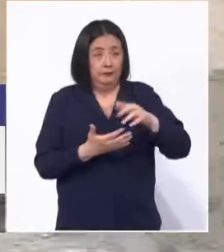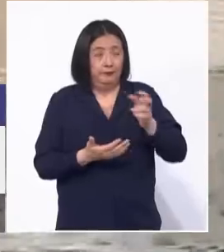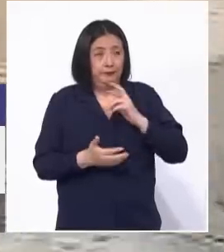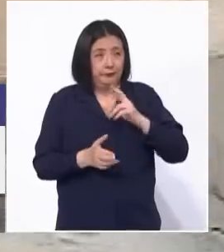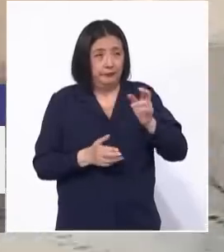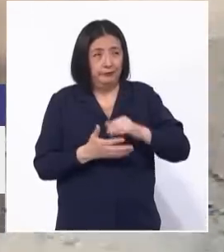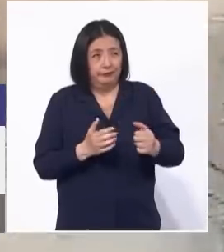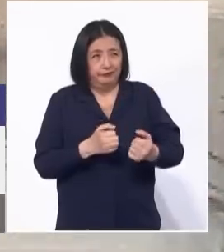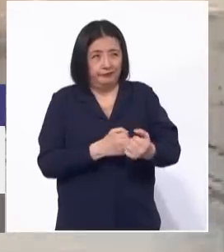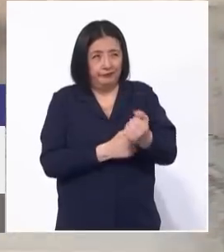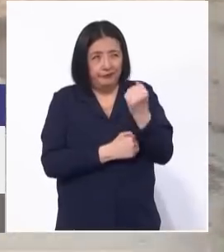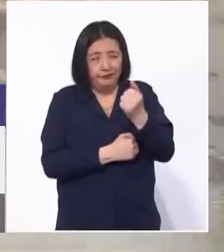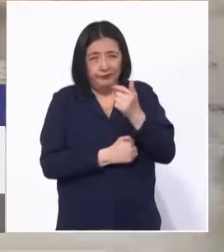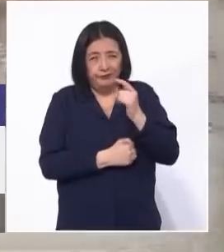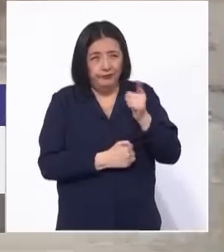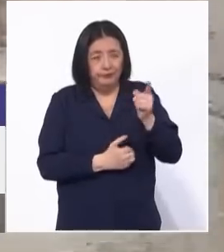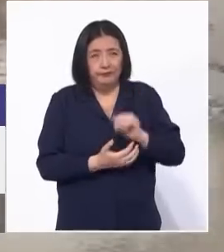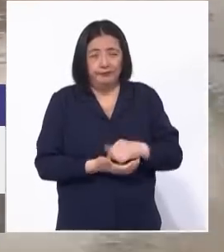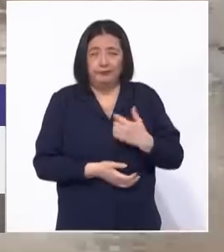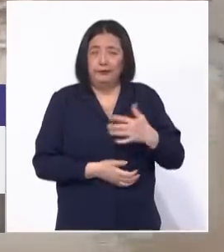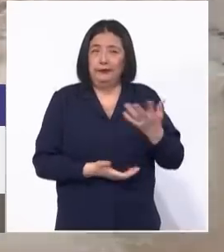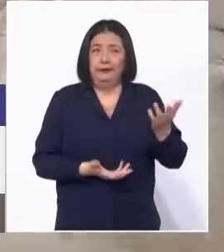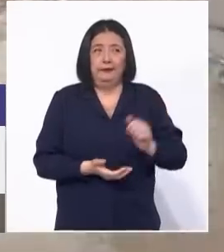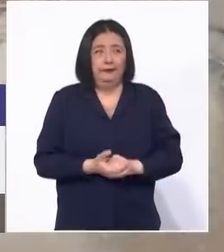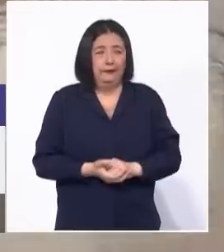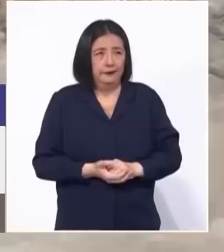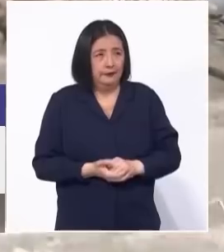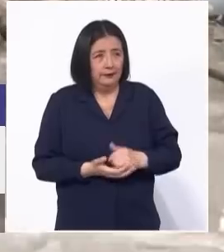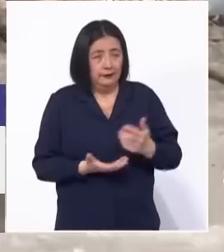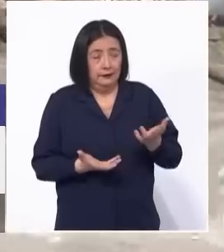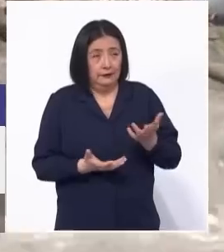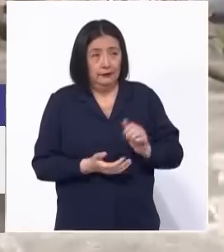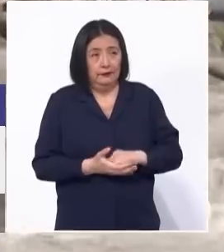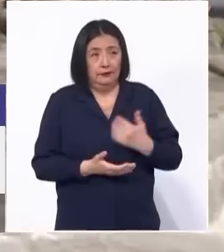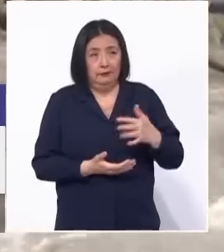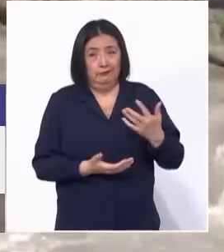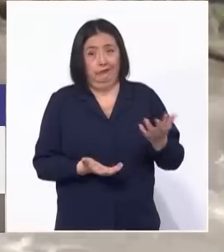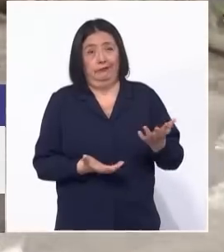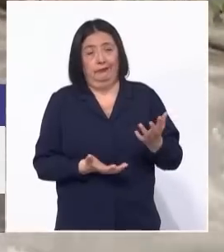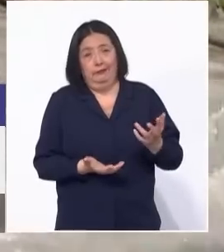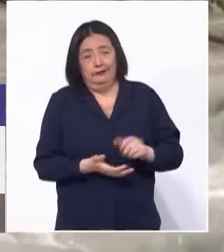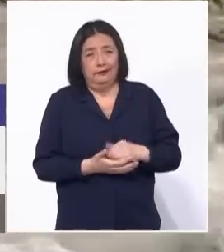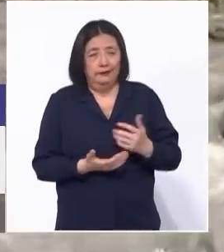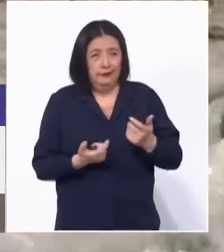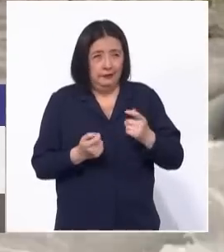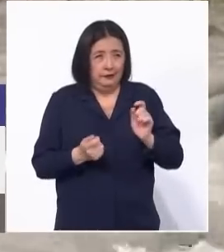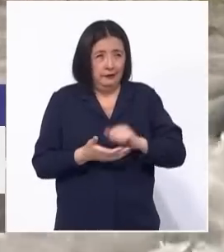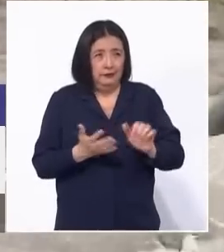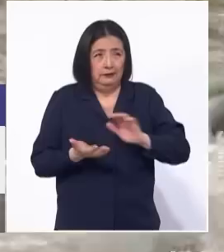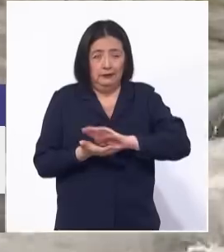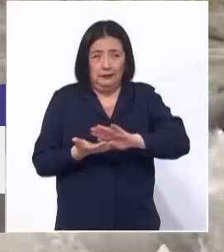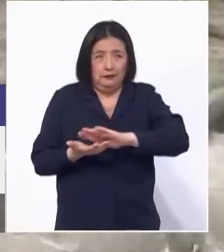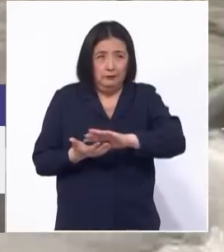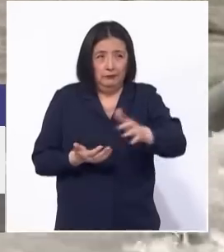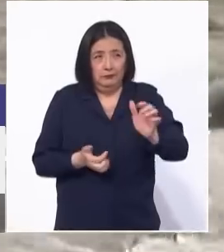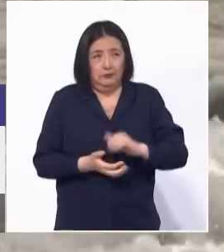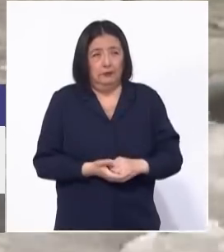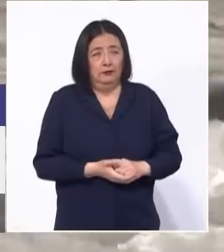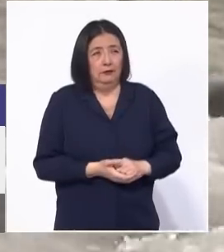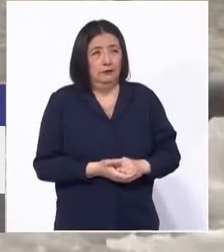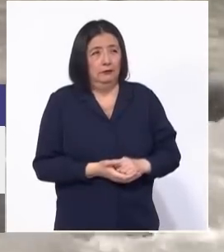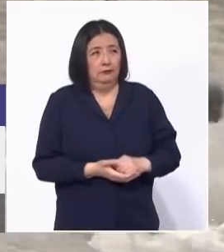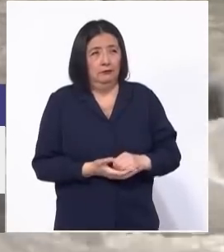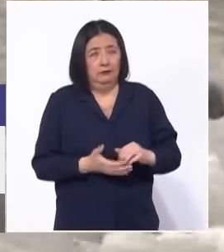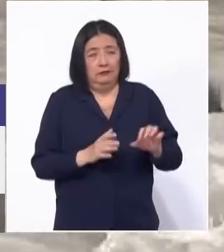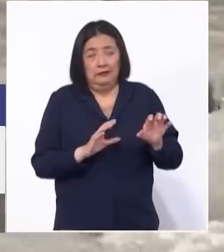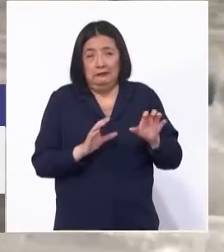caudal intenso, como tú bien señalas, mucho, muy por encima de lo usual, tratando de limpiarlo, de